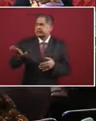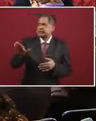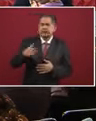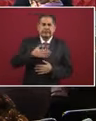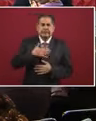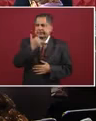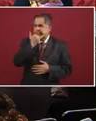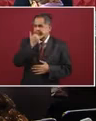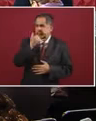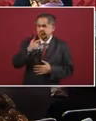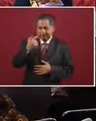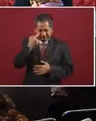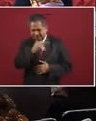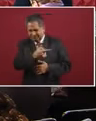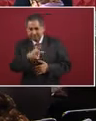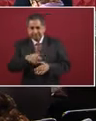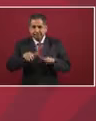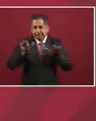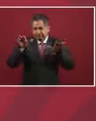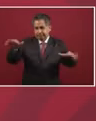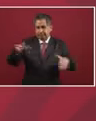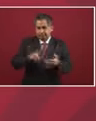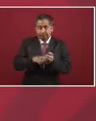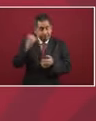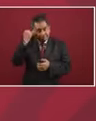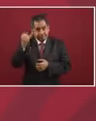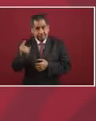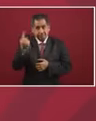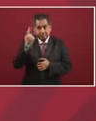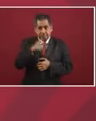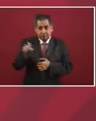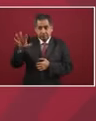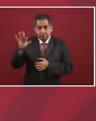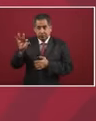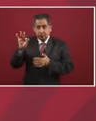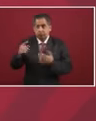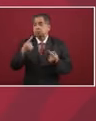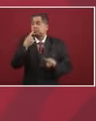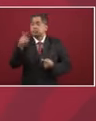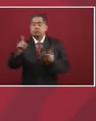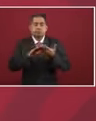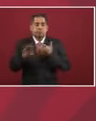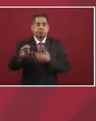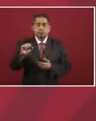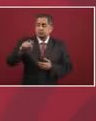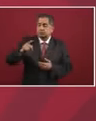lo vimos en el caso del aeropuerto, 140 amparos, porque no querían que se